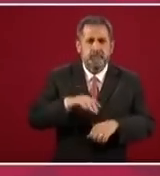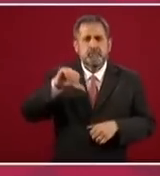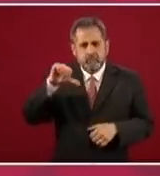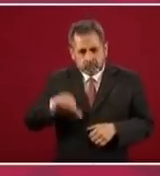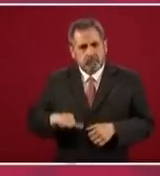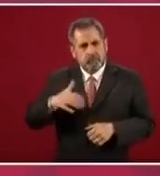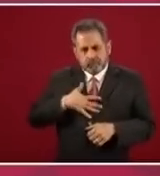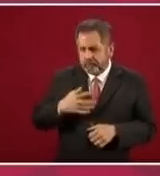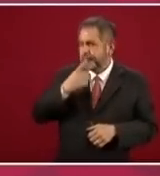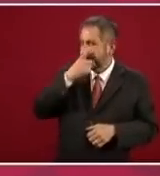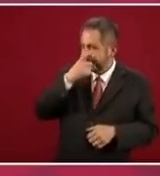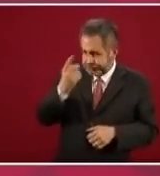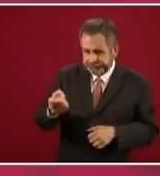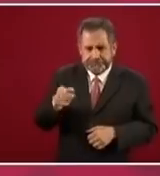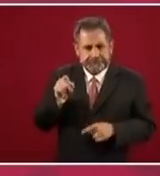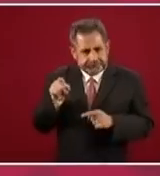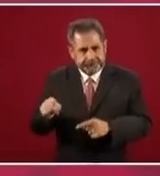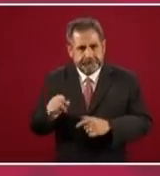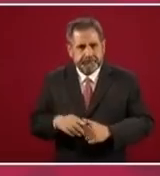hice.